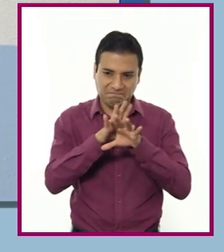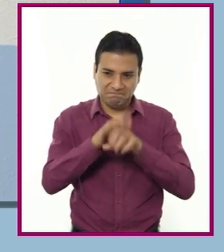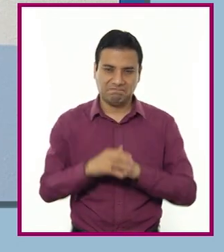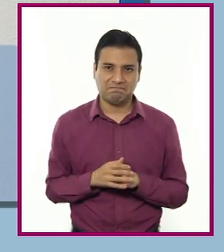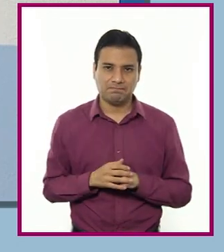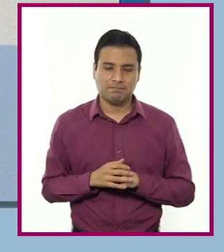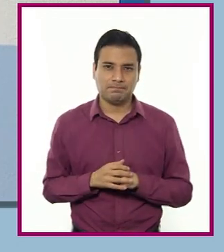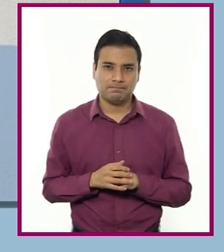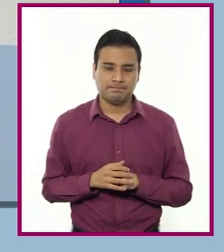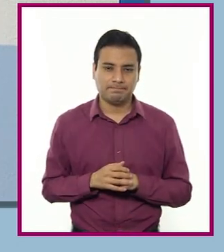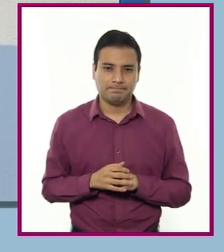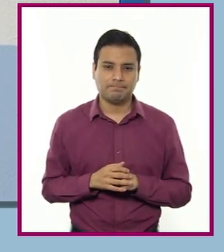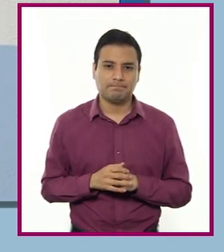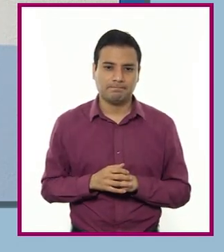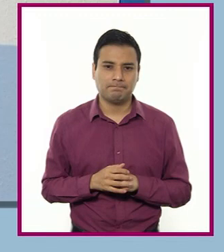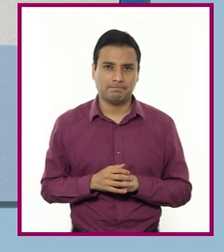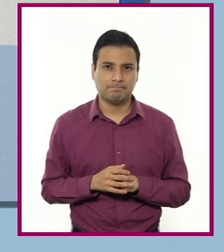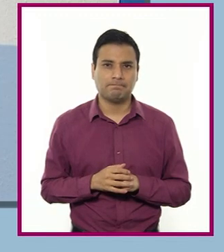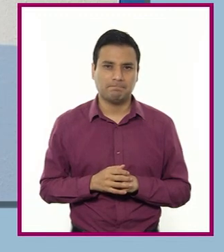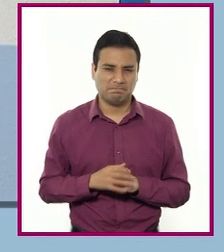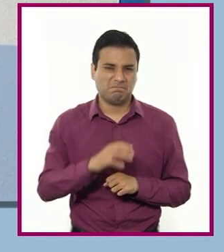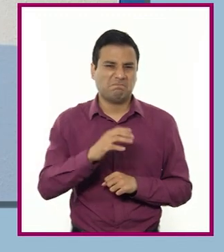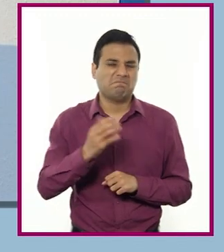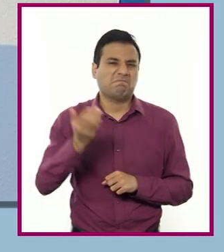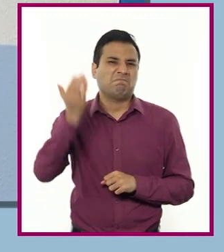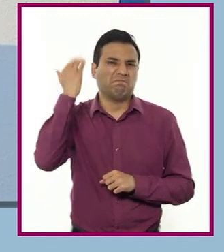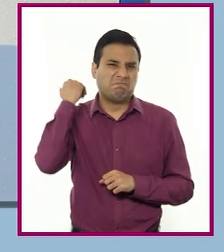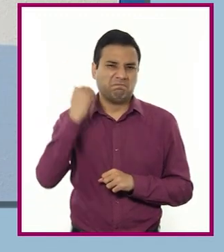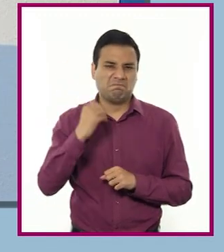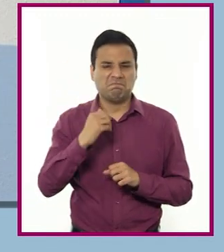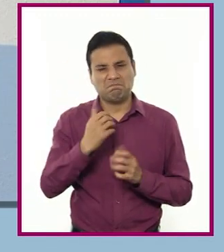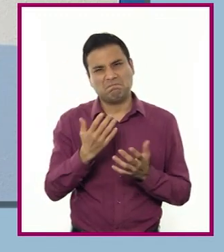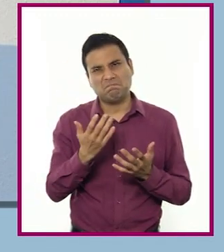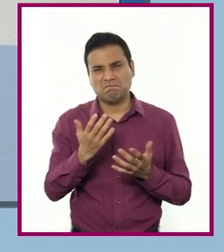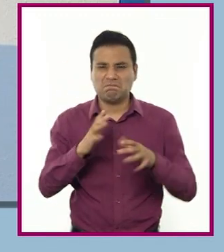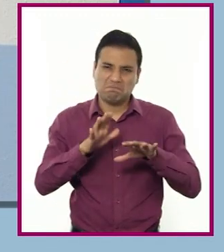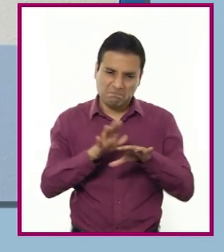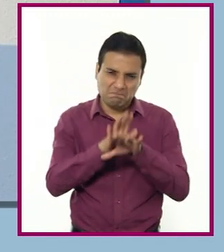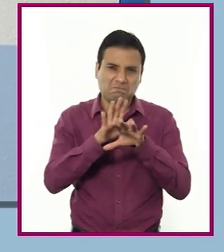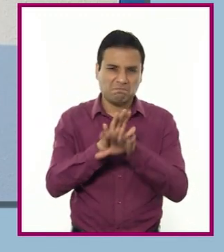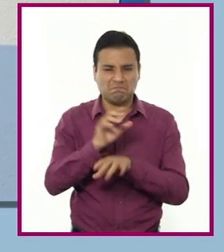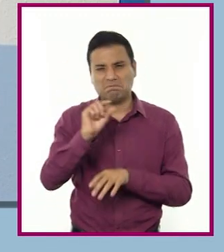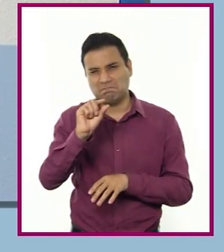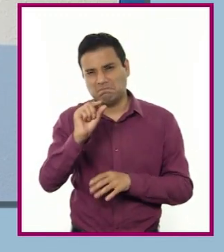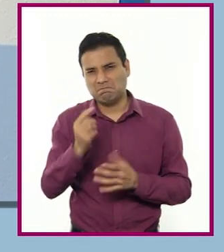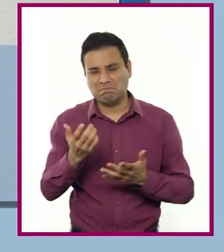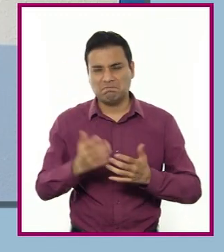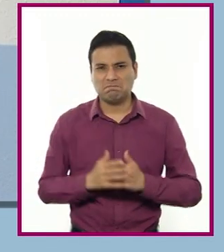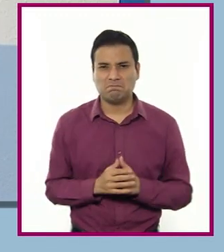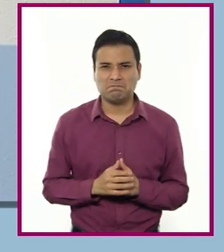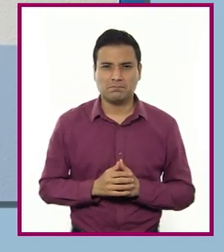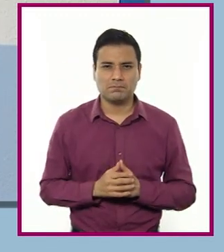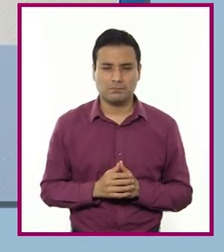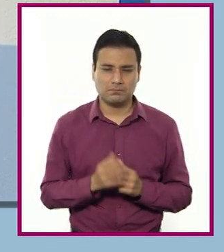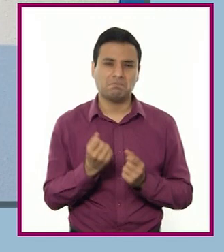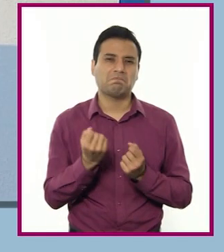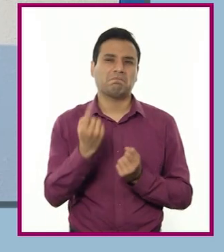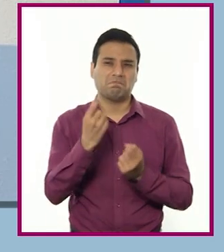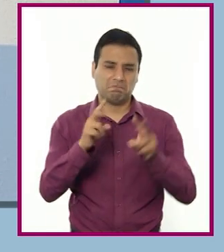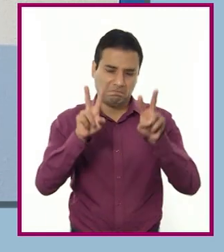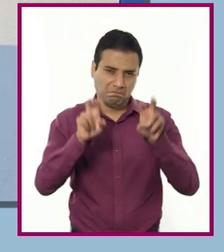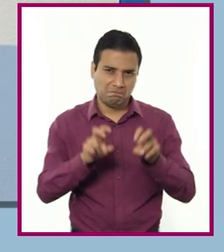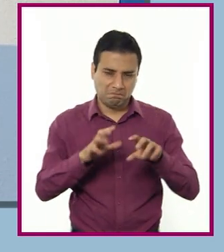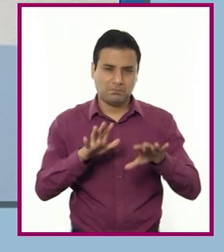en lo general conserva su espíritu original. En algunos aspectos particulares, su sentido ha cambiado. Por